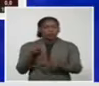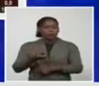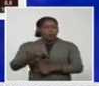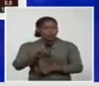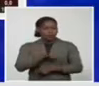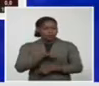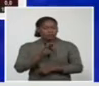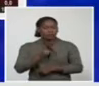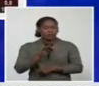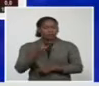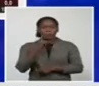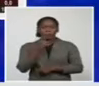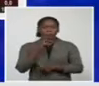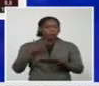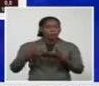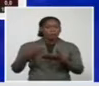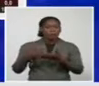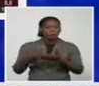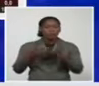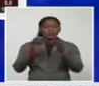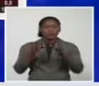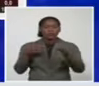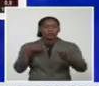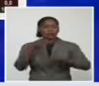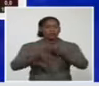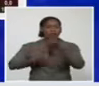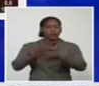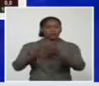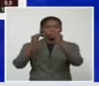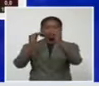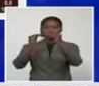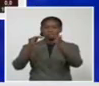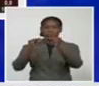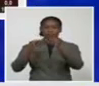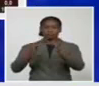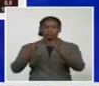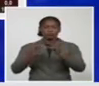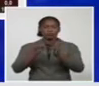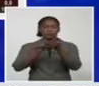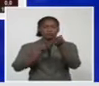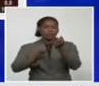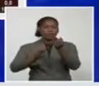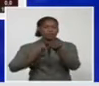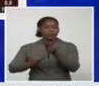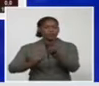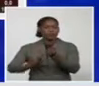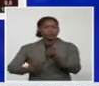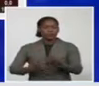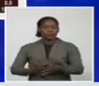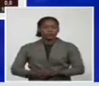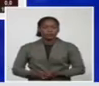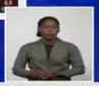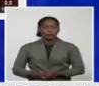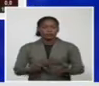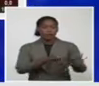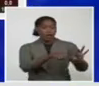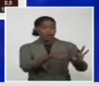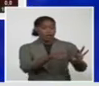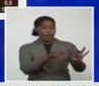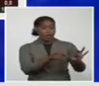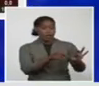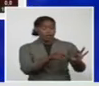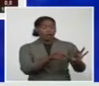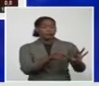donde también, como siempre, se fijan, y lo decimos con transparencia, de la Isla de la Juventud aparece como que no